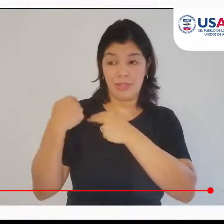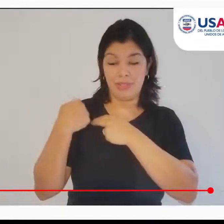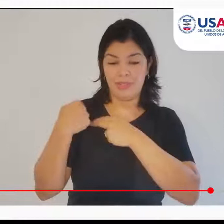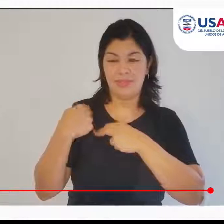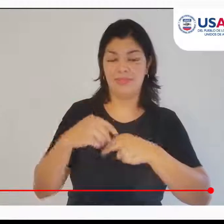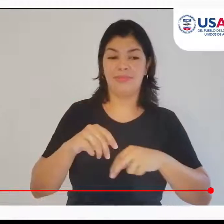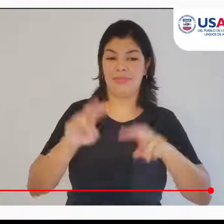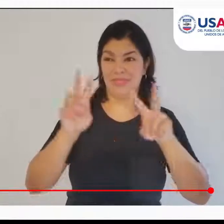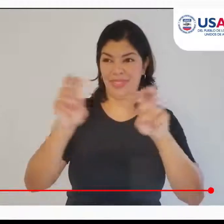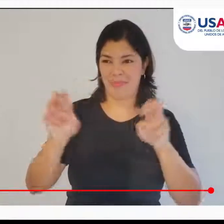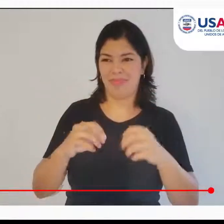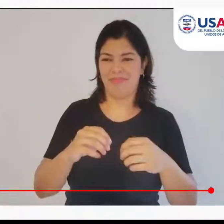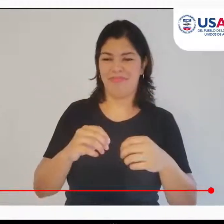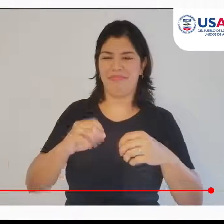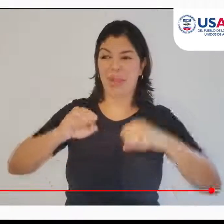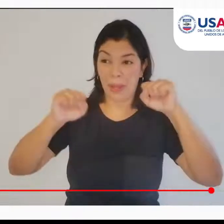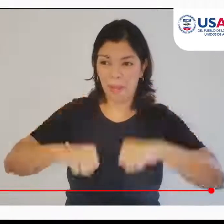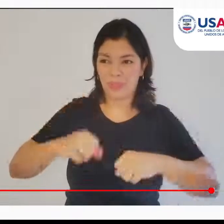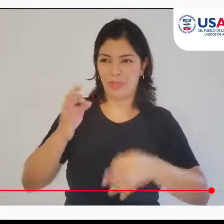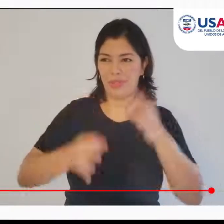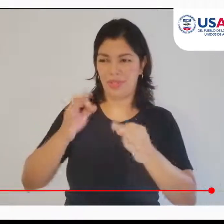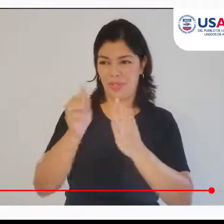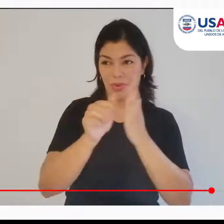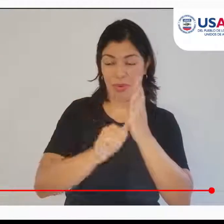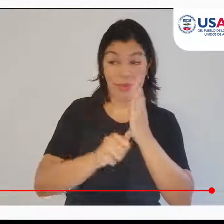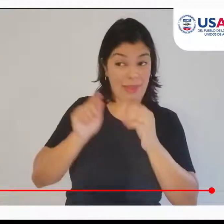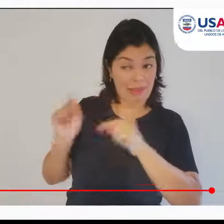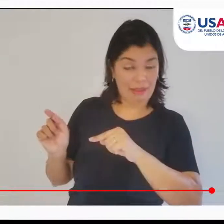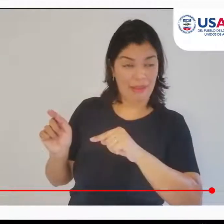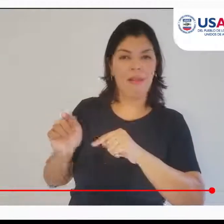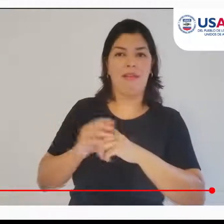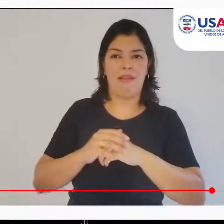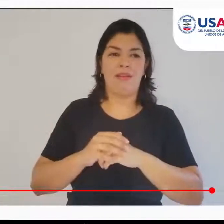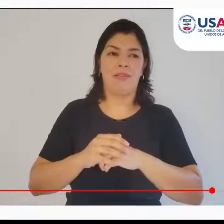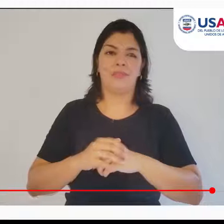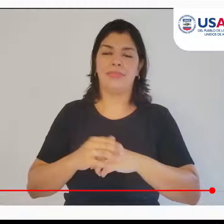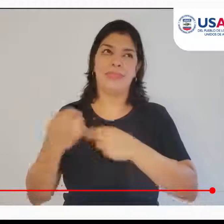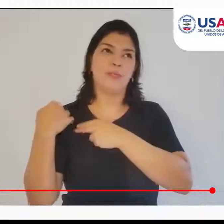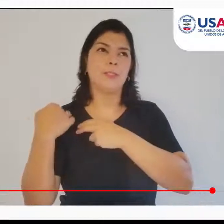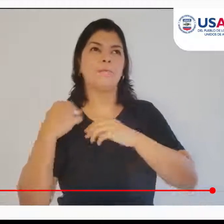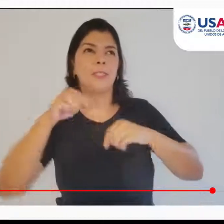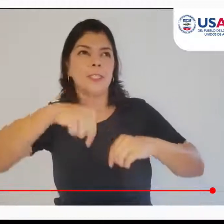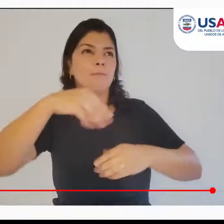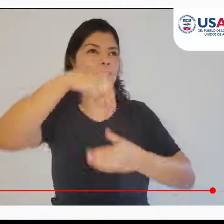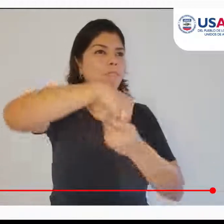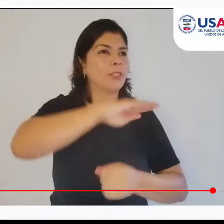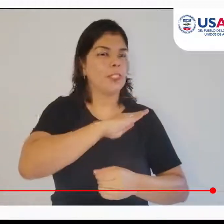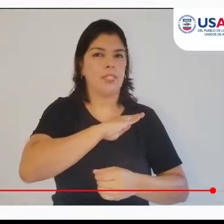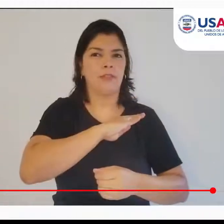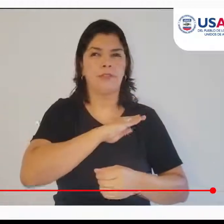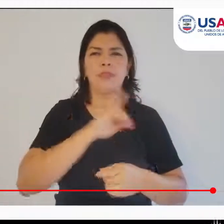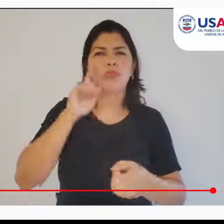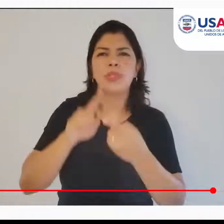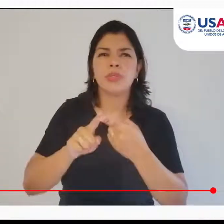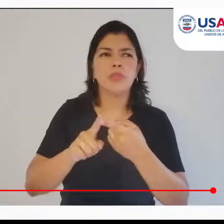con el plan de promoción y garantía de capacidad jurídica para las personas con discapacidad en las dependencias de la alcaldía. Es decir, todas